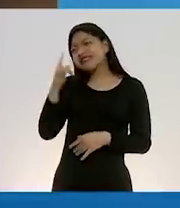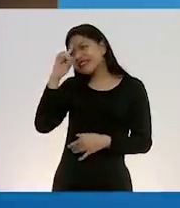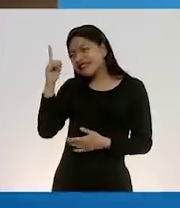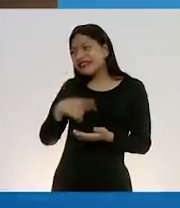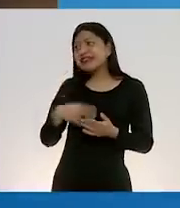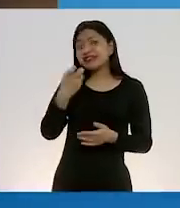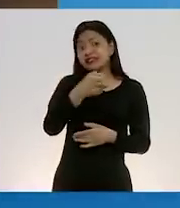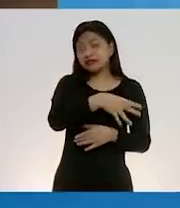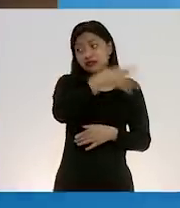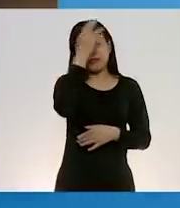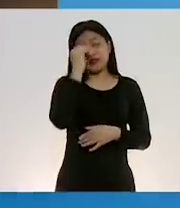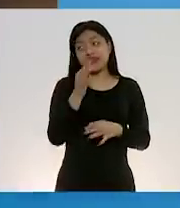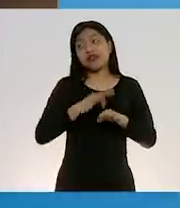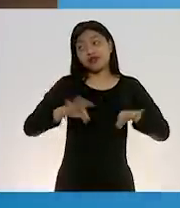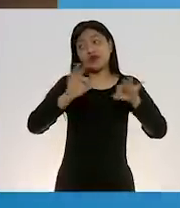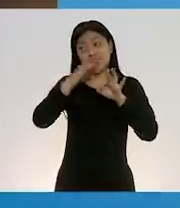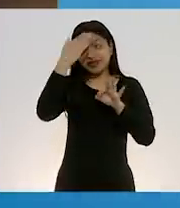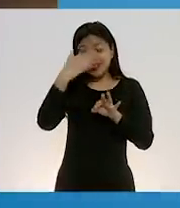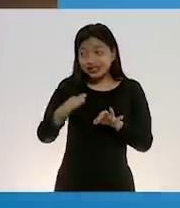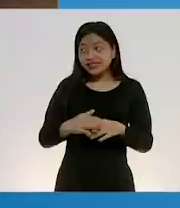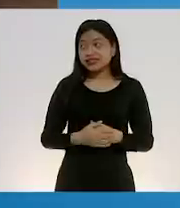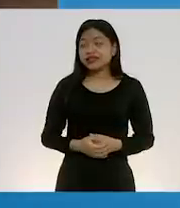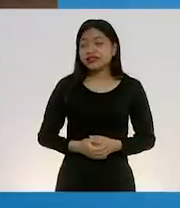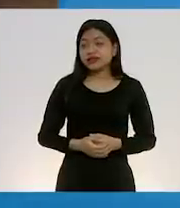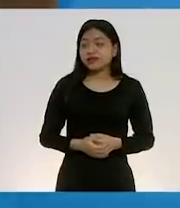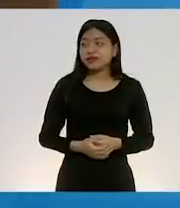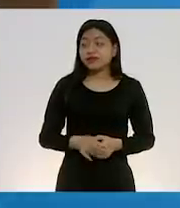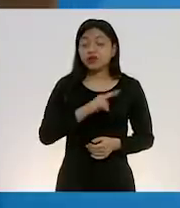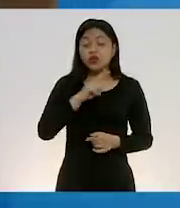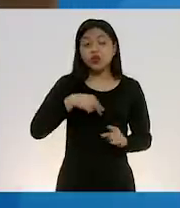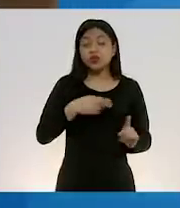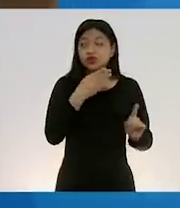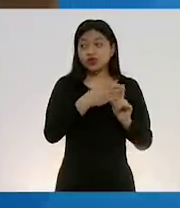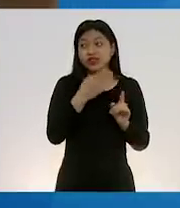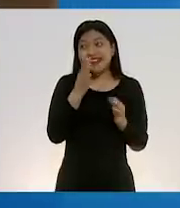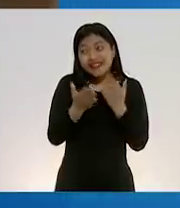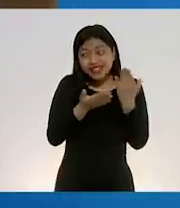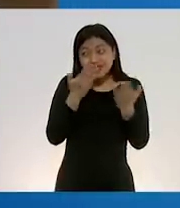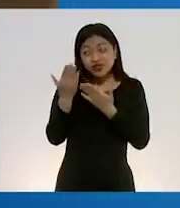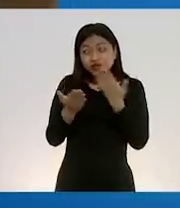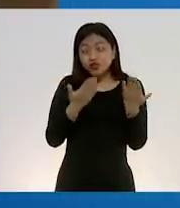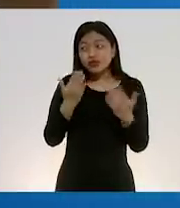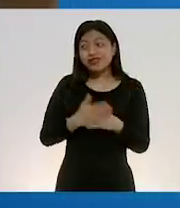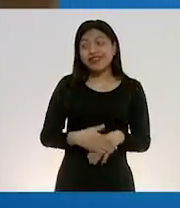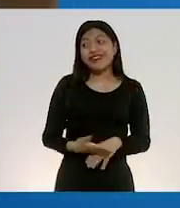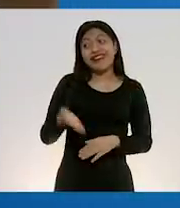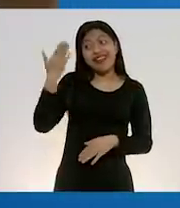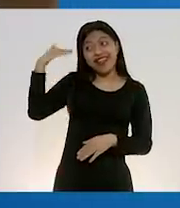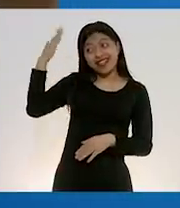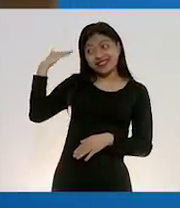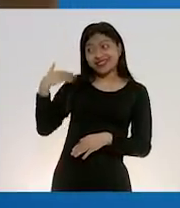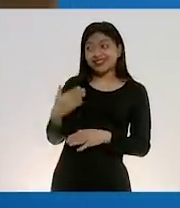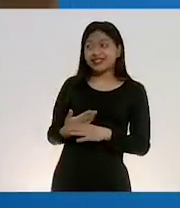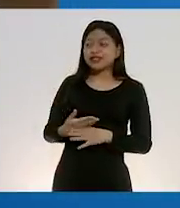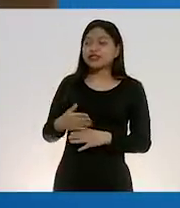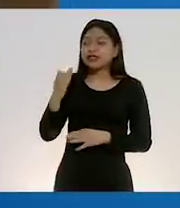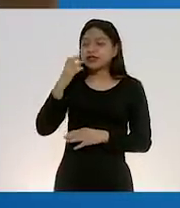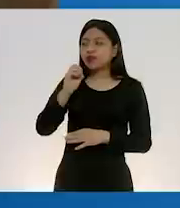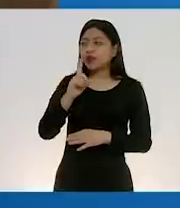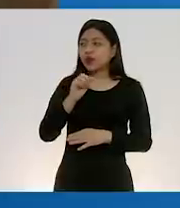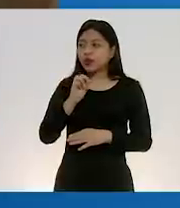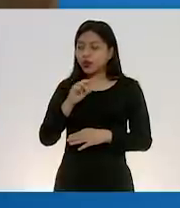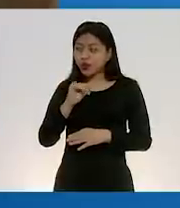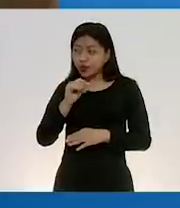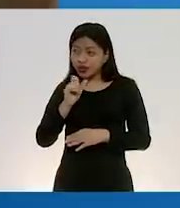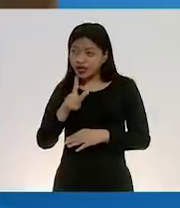Para nosotros es un tema, es un objeto de estudio, mientras que en su momento, en la época colonial, nadie pensaba